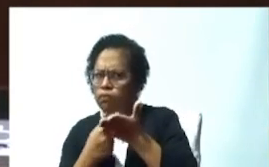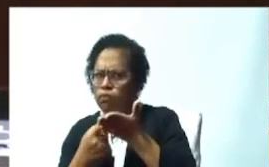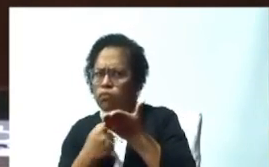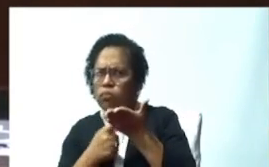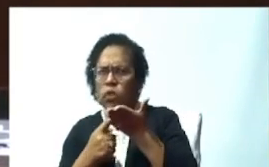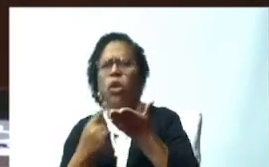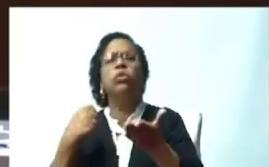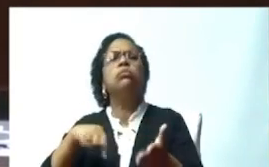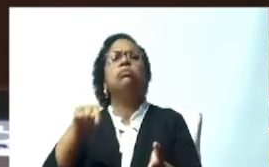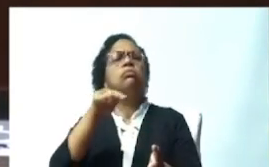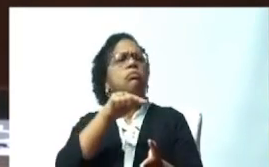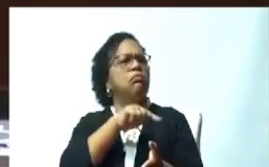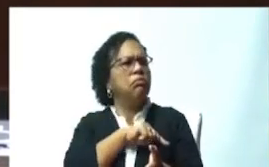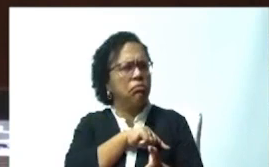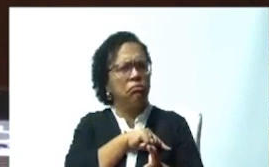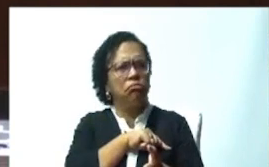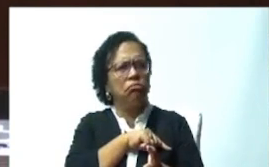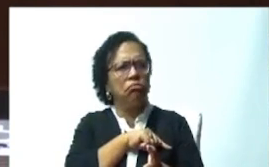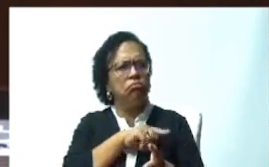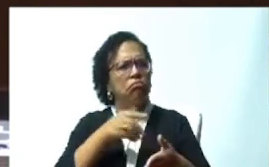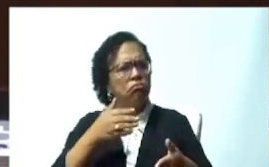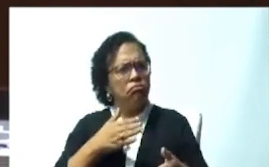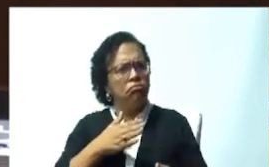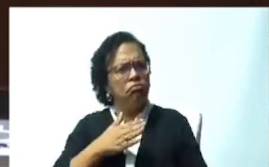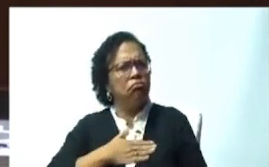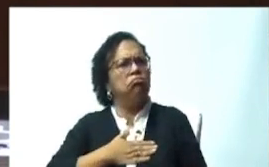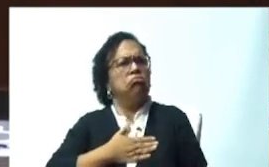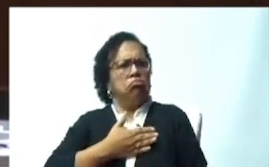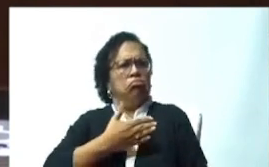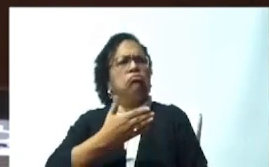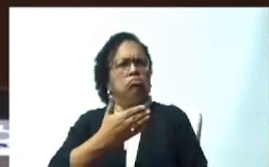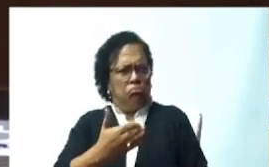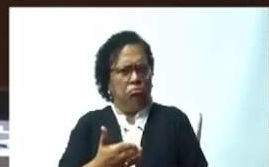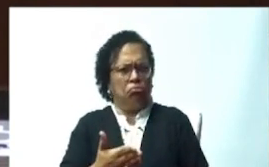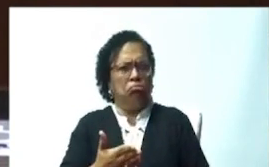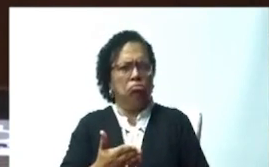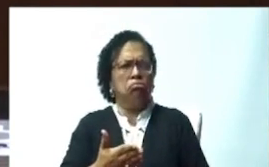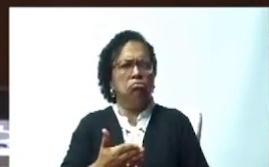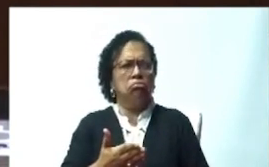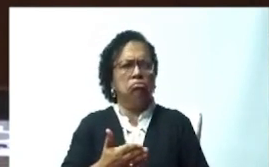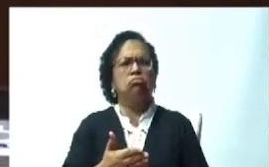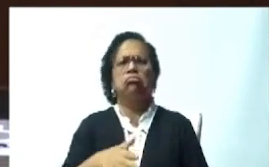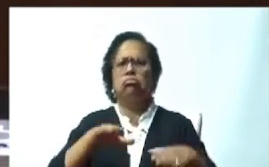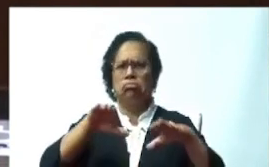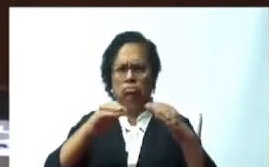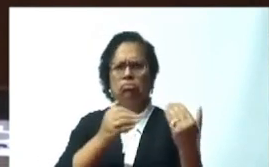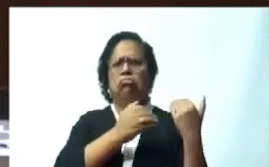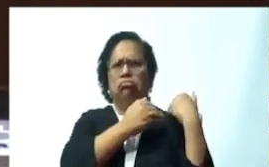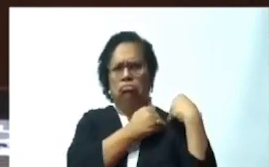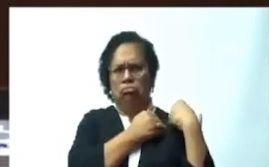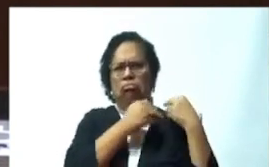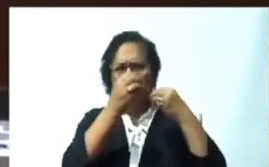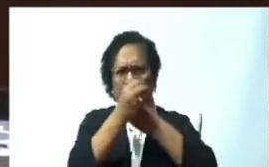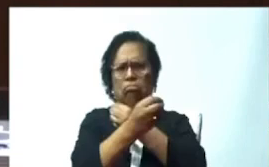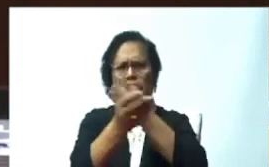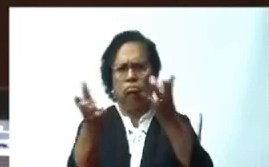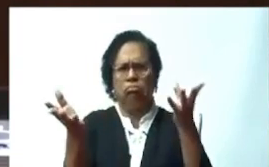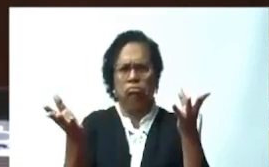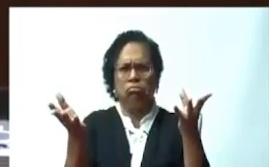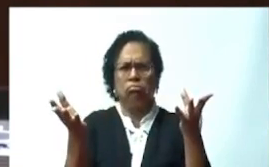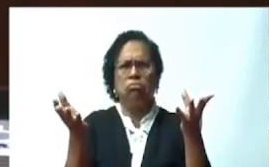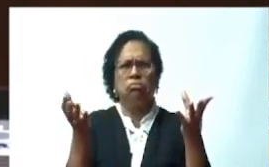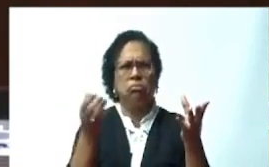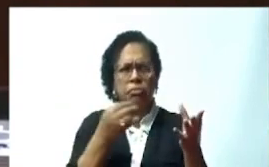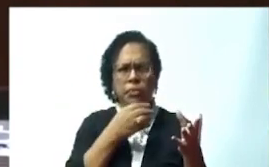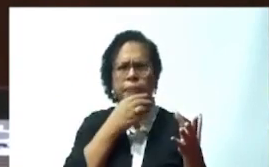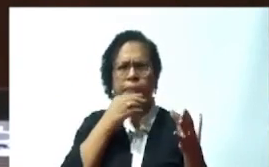mejor disposición de que se concerten al vocero del Partido Reformista, de que se